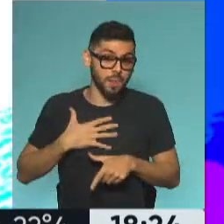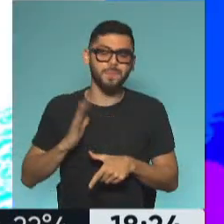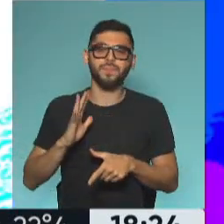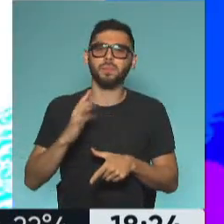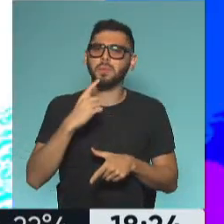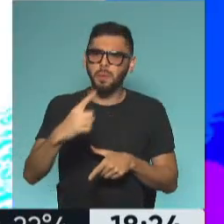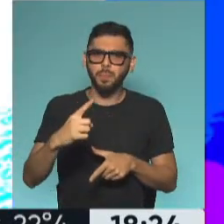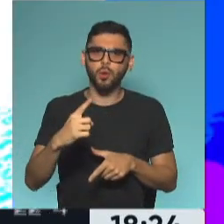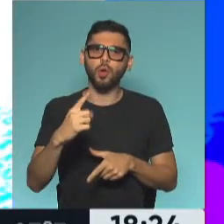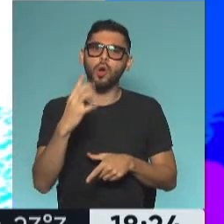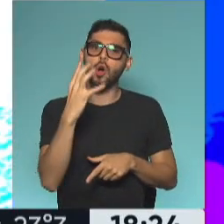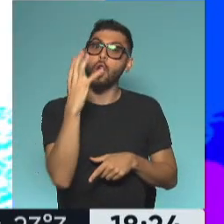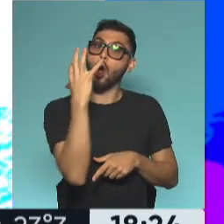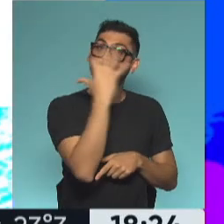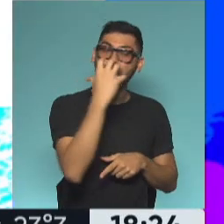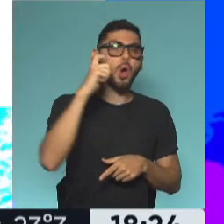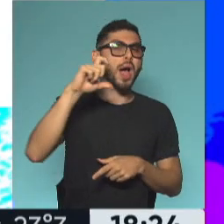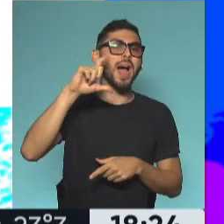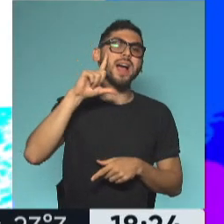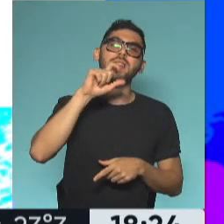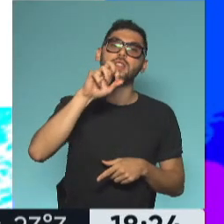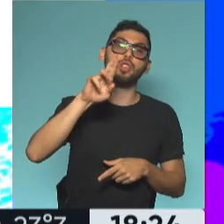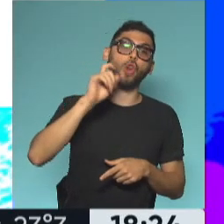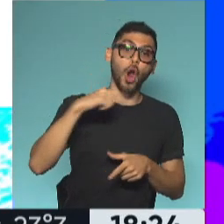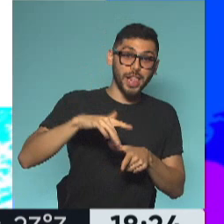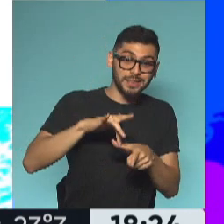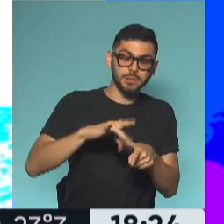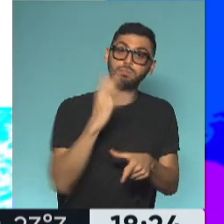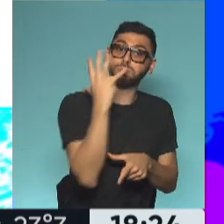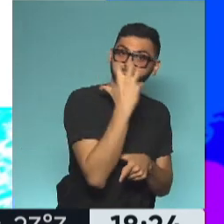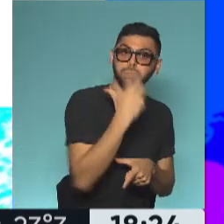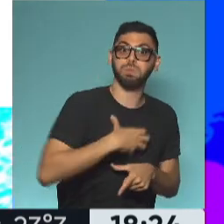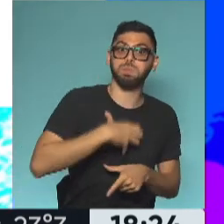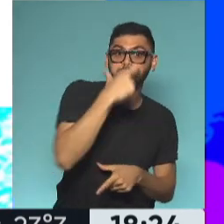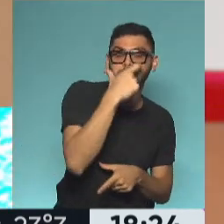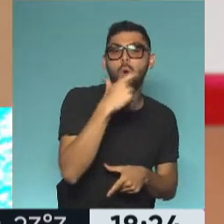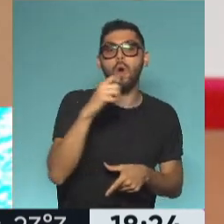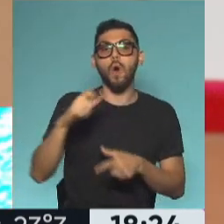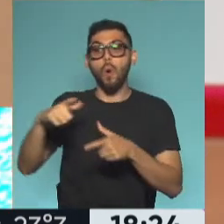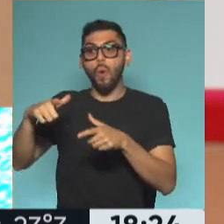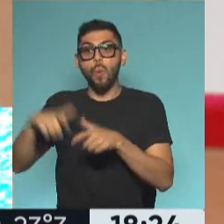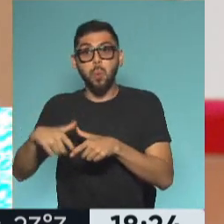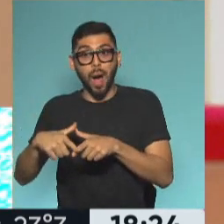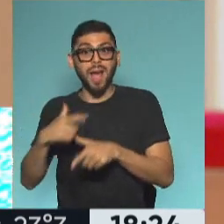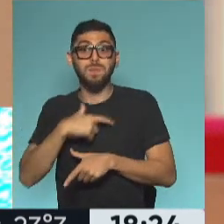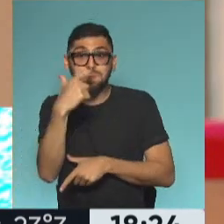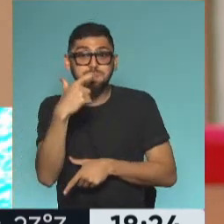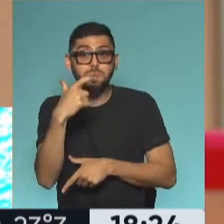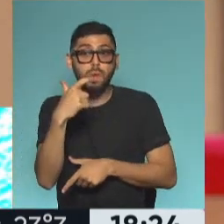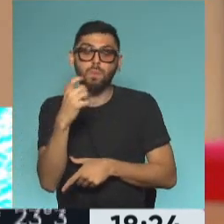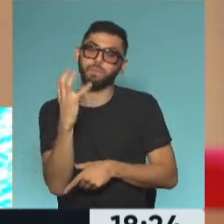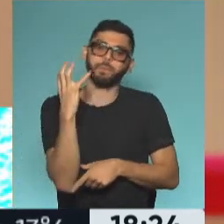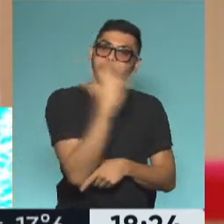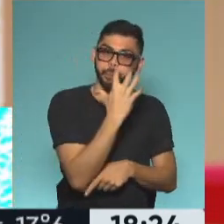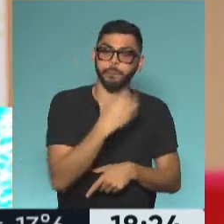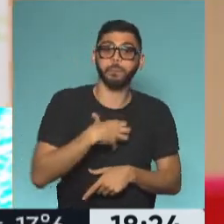tienen orgasmos clitorianos y orgasmos vaginales? ¿Verdadero o falso? No voy a decir que me gusta, porque después